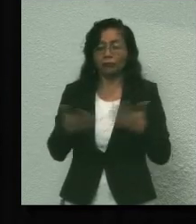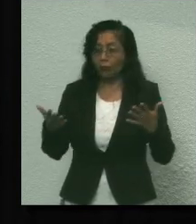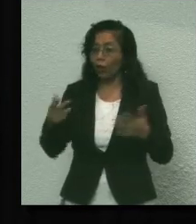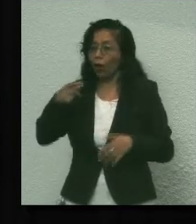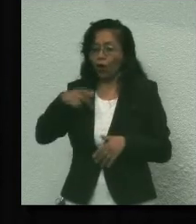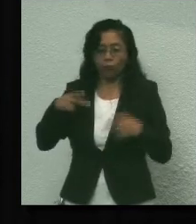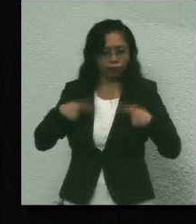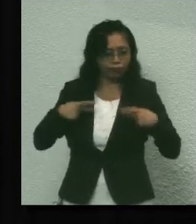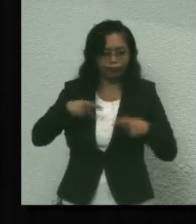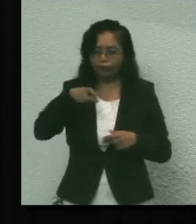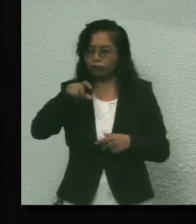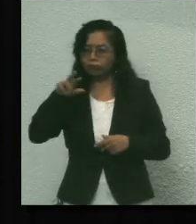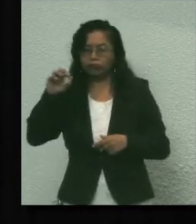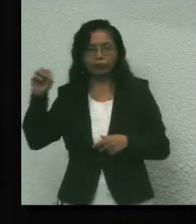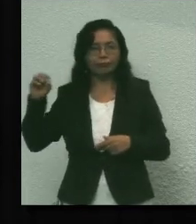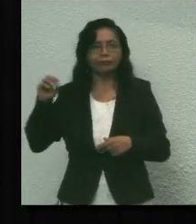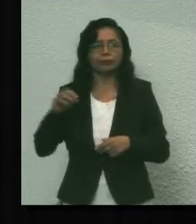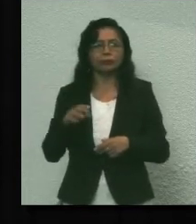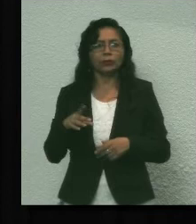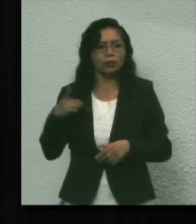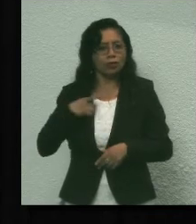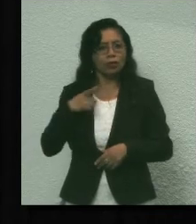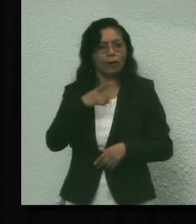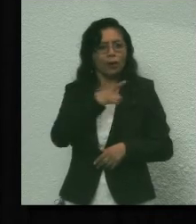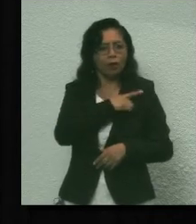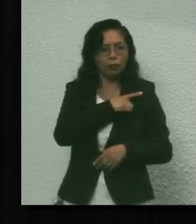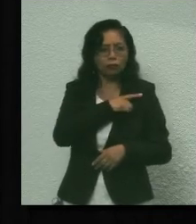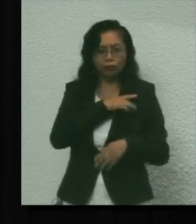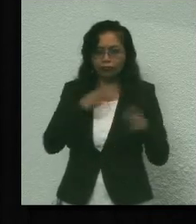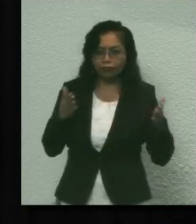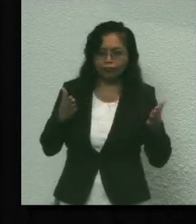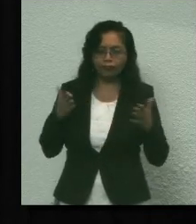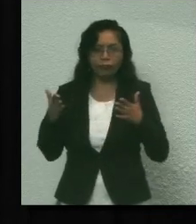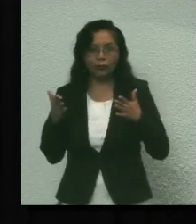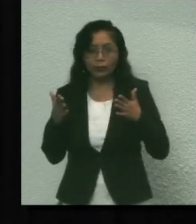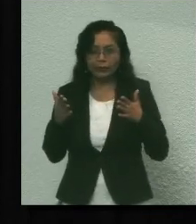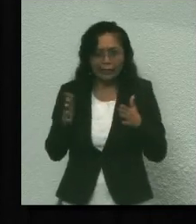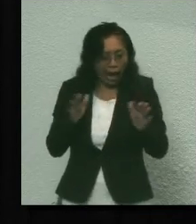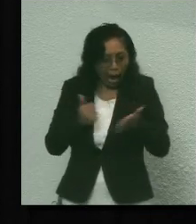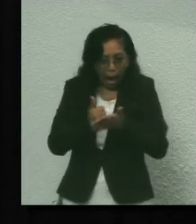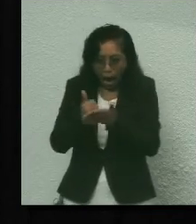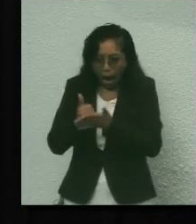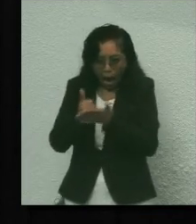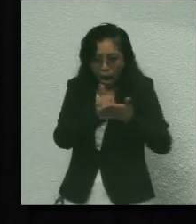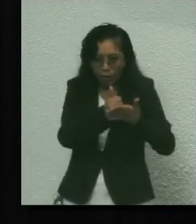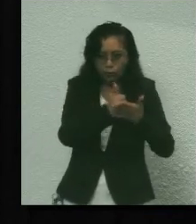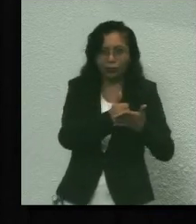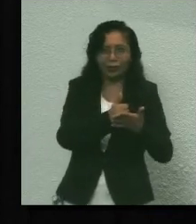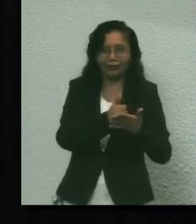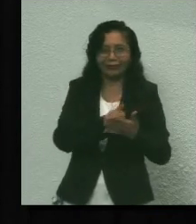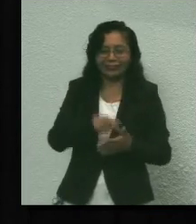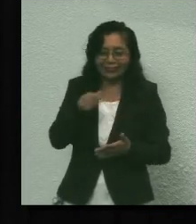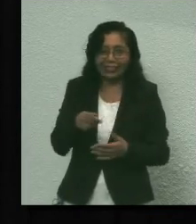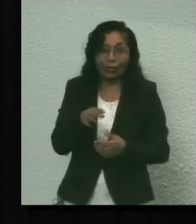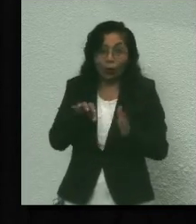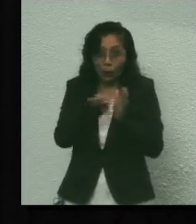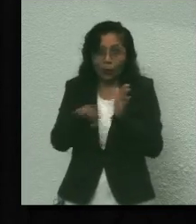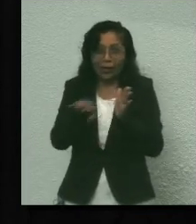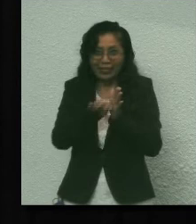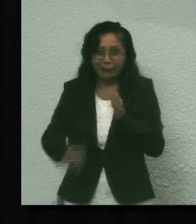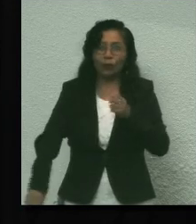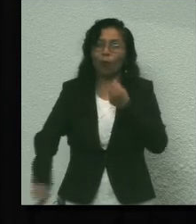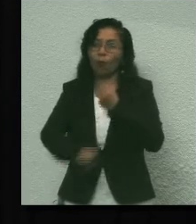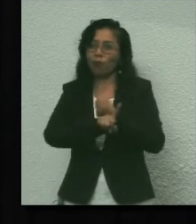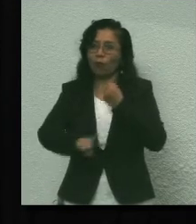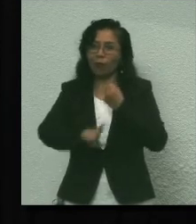quintanarroenses debemos cerrar filas en momentos de crisis como el que estamos viviendo si más allá